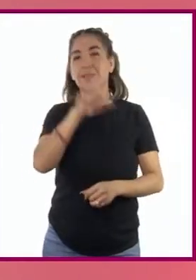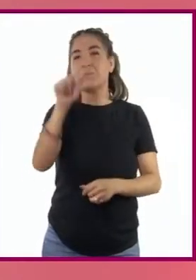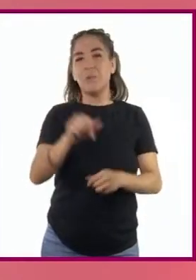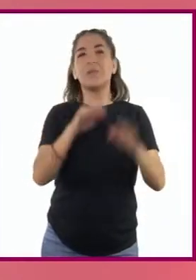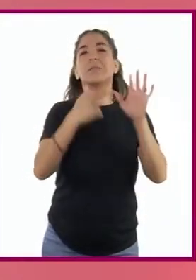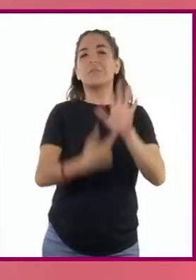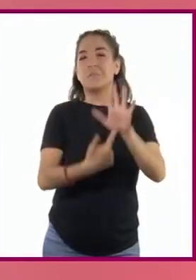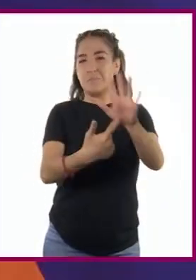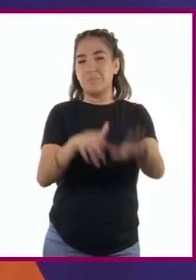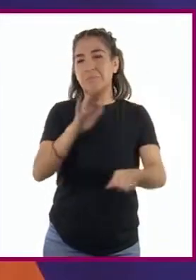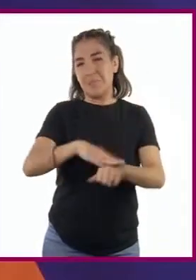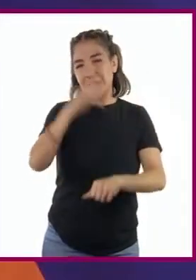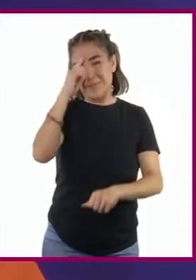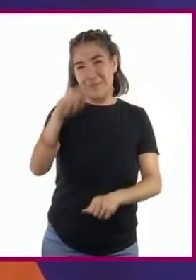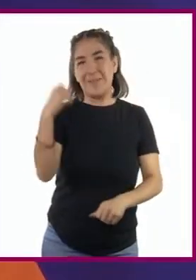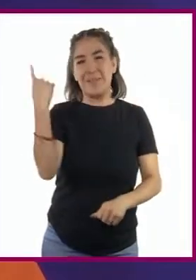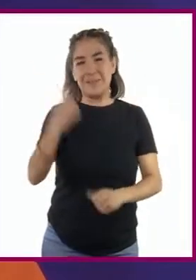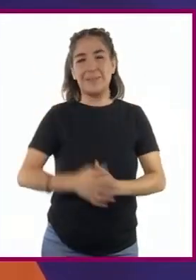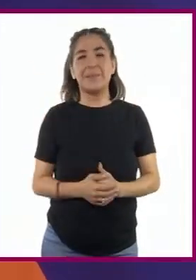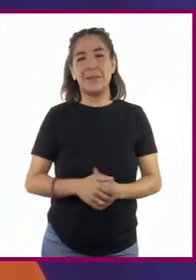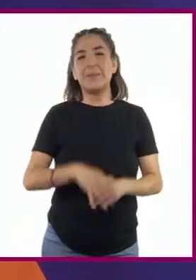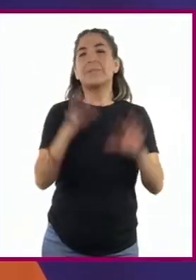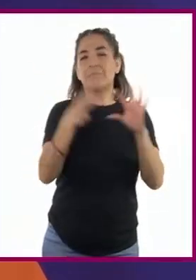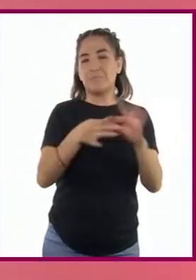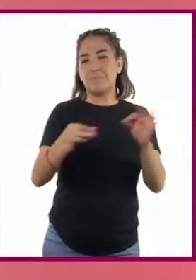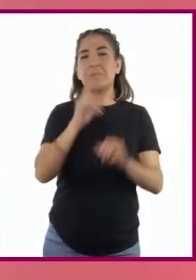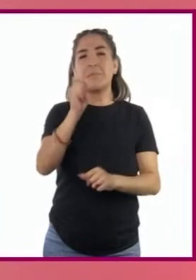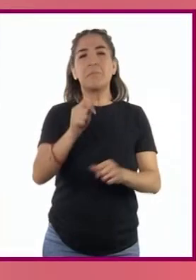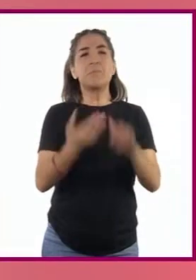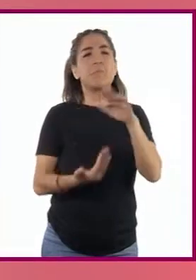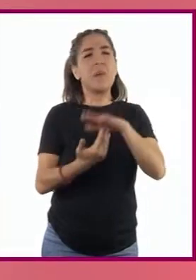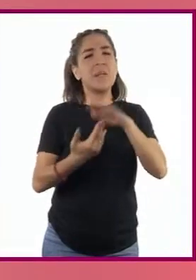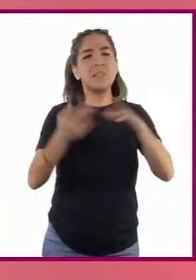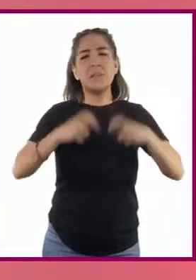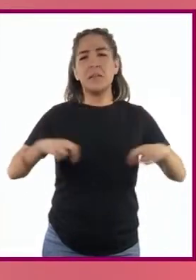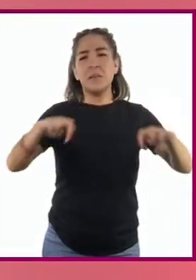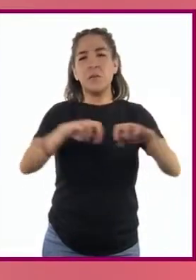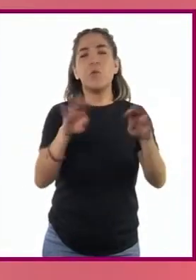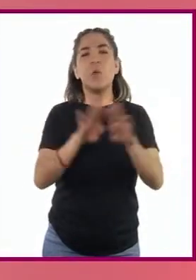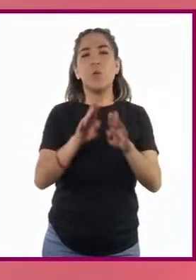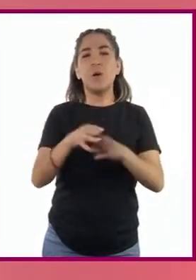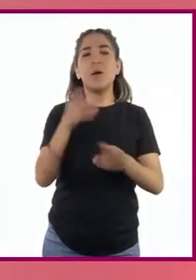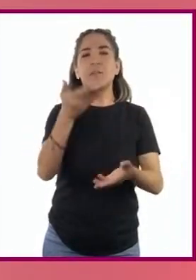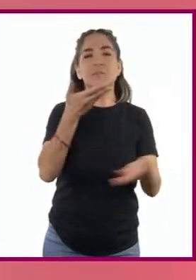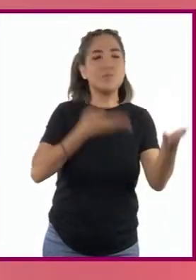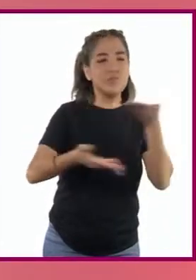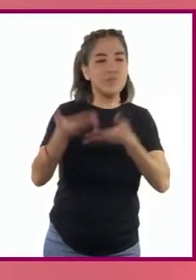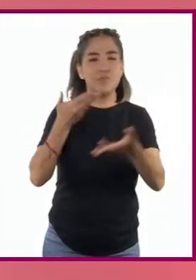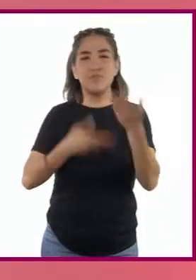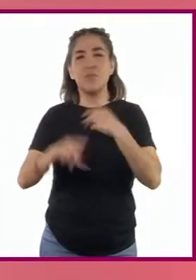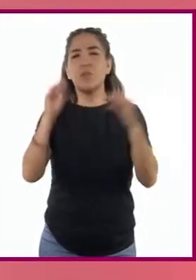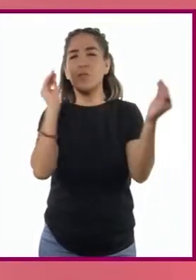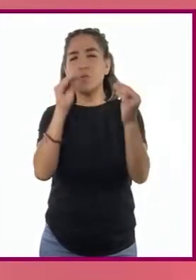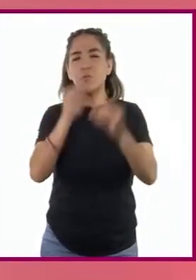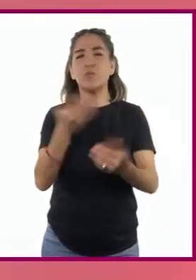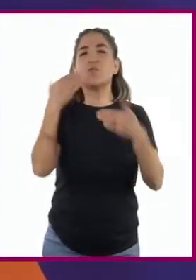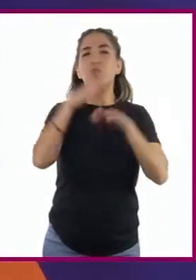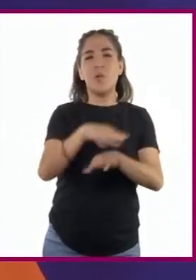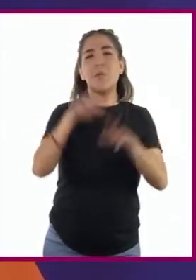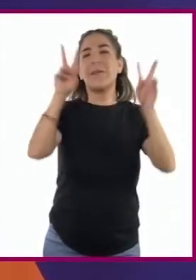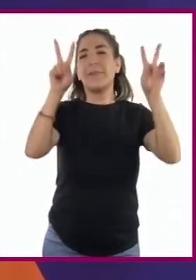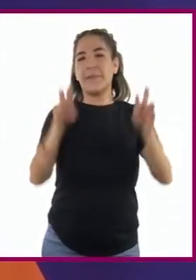facilidad. Aclaremos entonces que una mesa redonda es una discusión entre expertos sobre algún